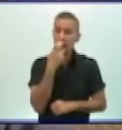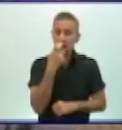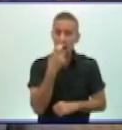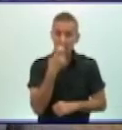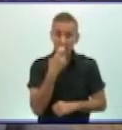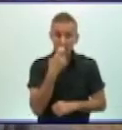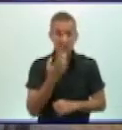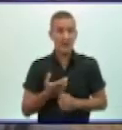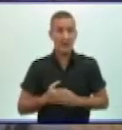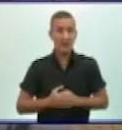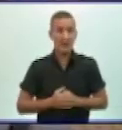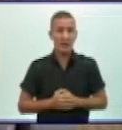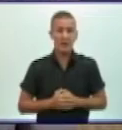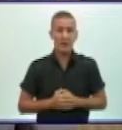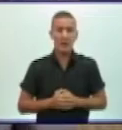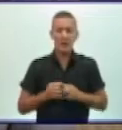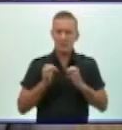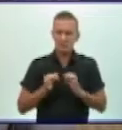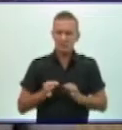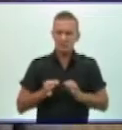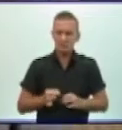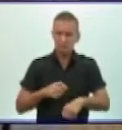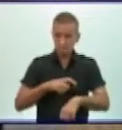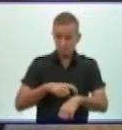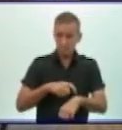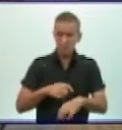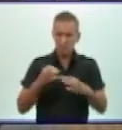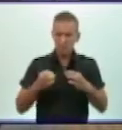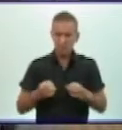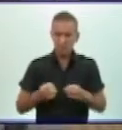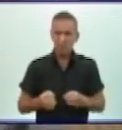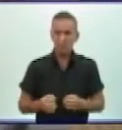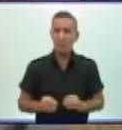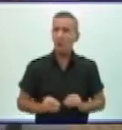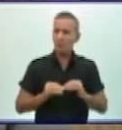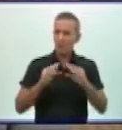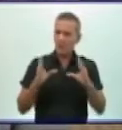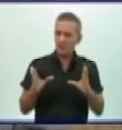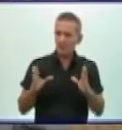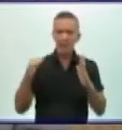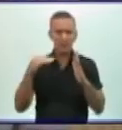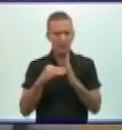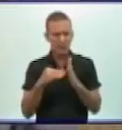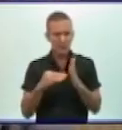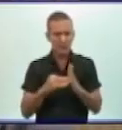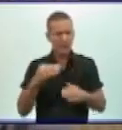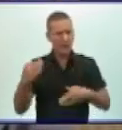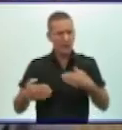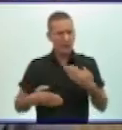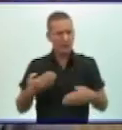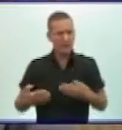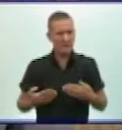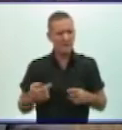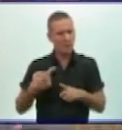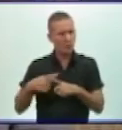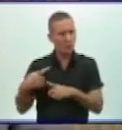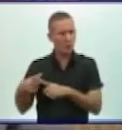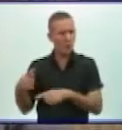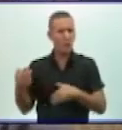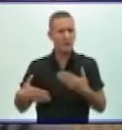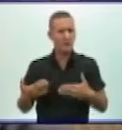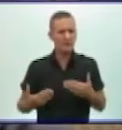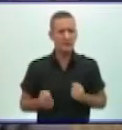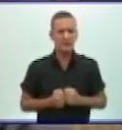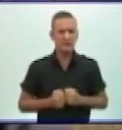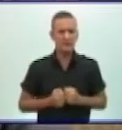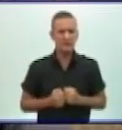que entrar, o sea, ser puntual, no solo por la mañana, también en las sesiones de la tarde. Participar en el resto de las actividades y contribuir